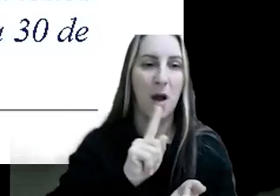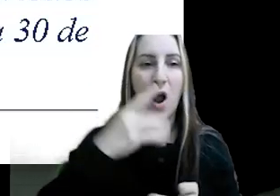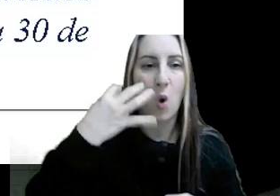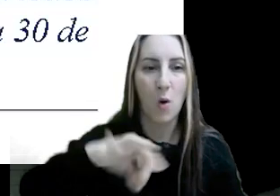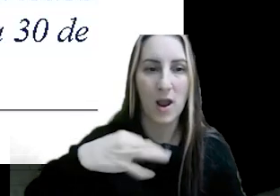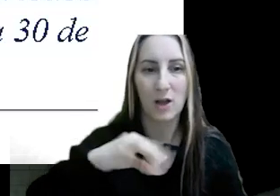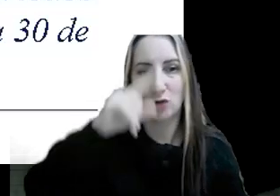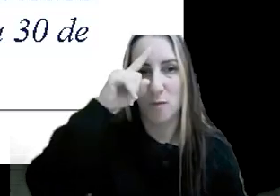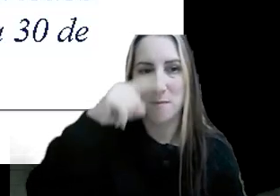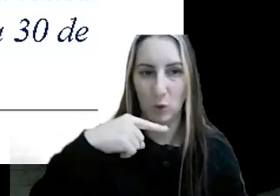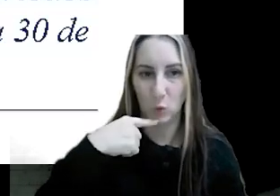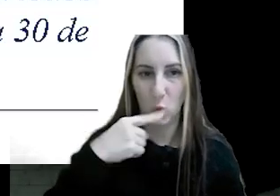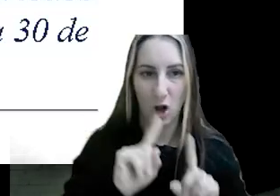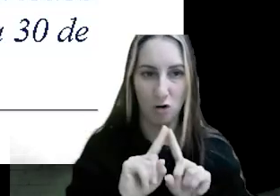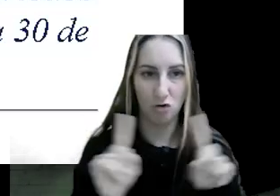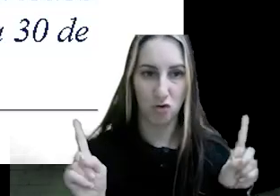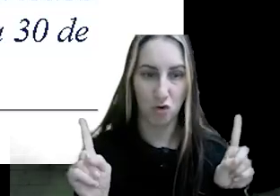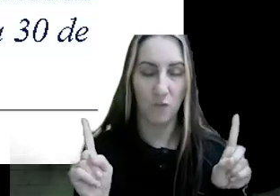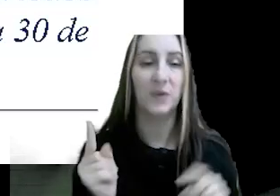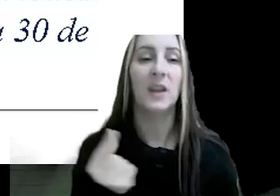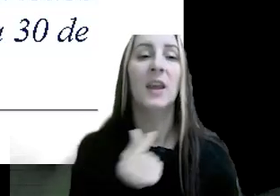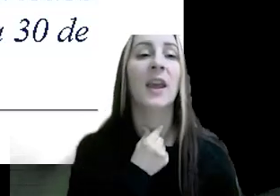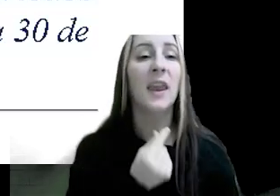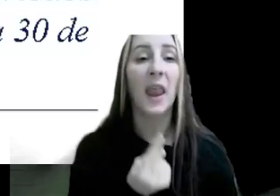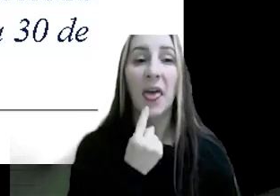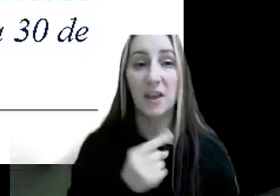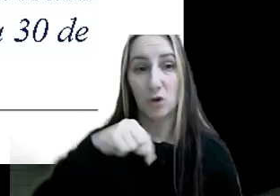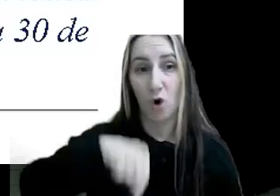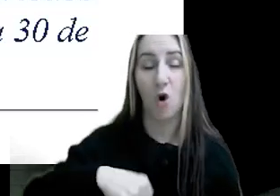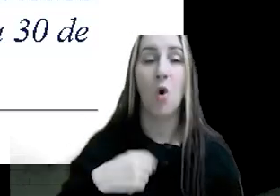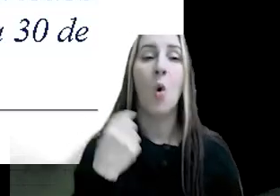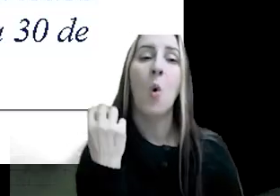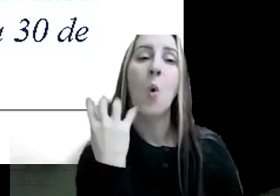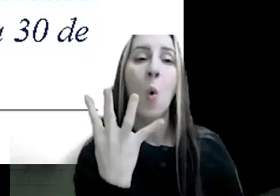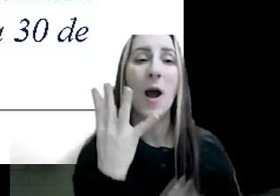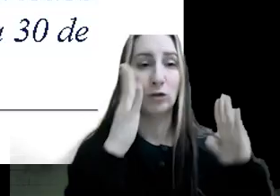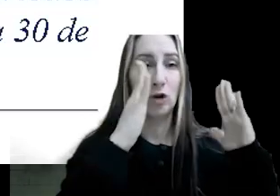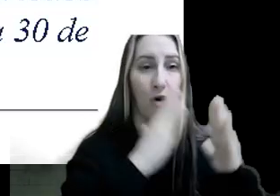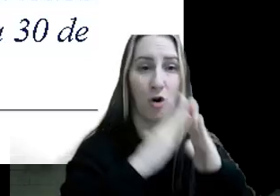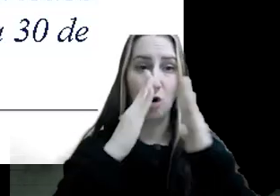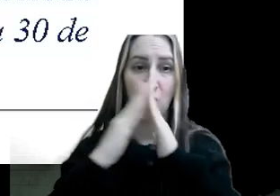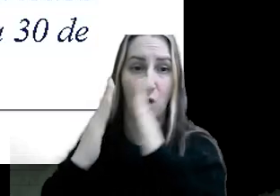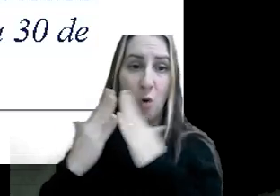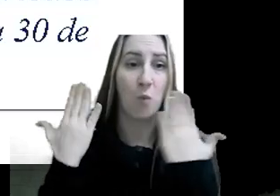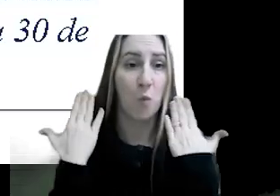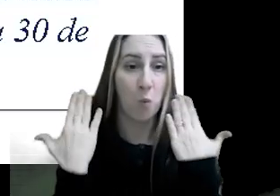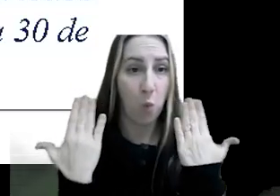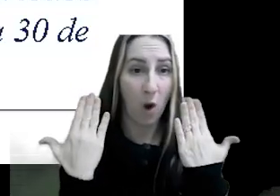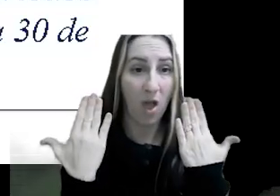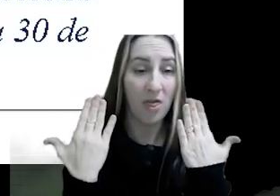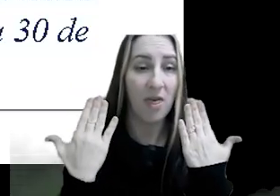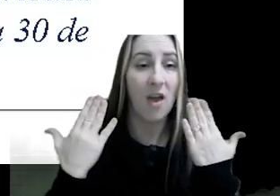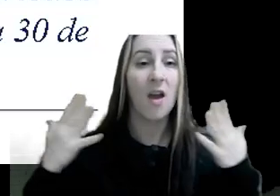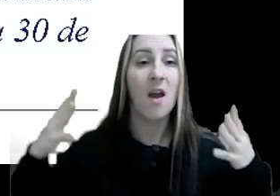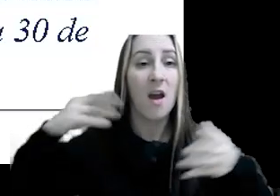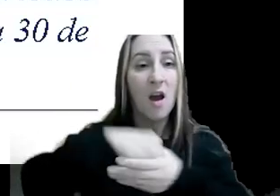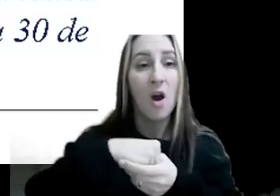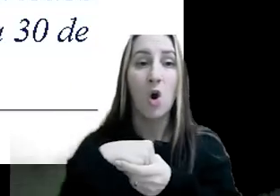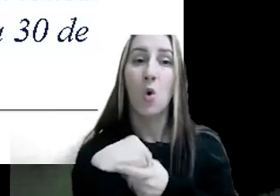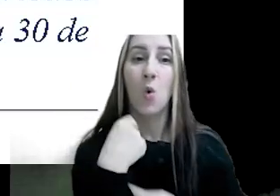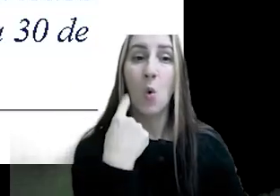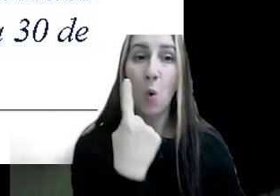mensual. Es decir, que hoy puedo tener 4 propiedades, es una sola unidad y podrían volver a